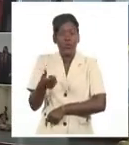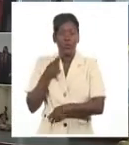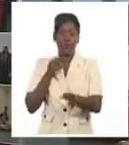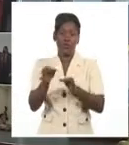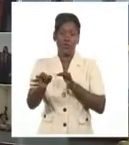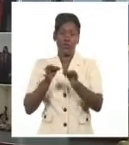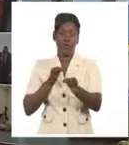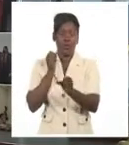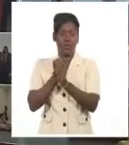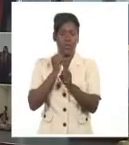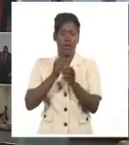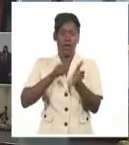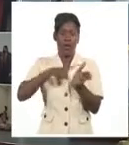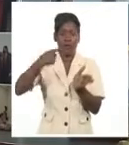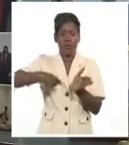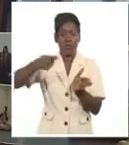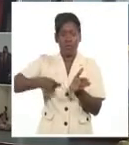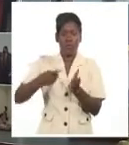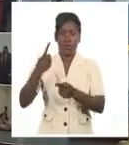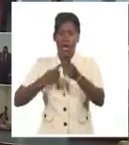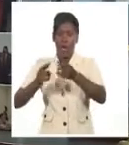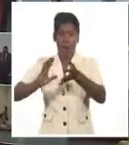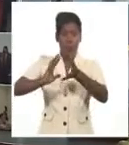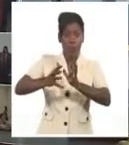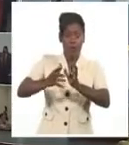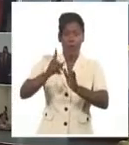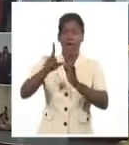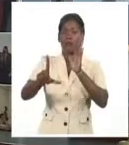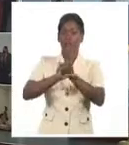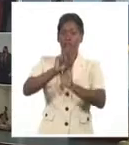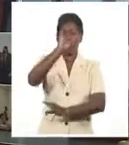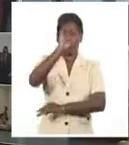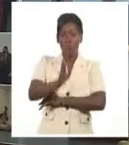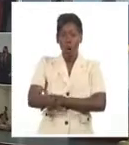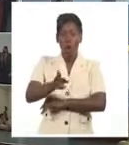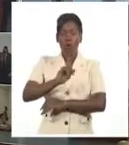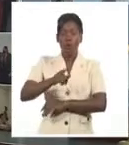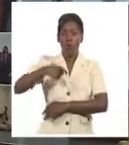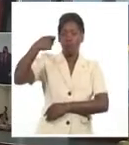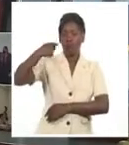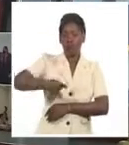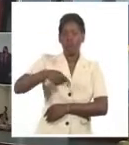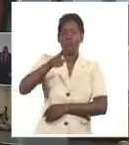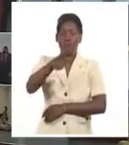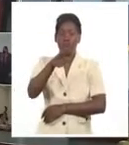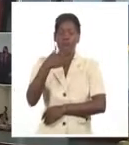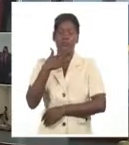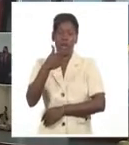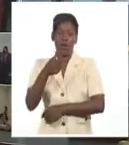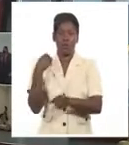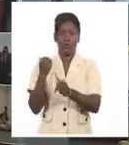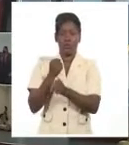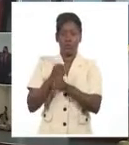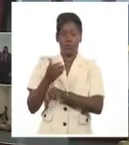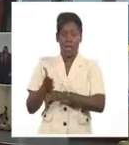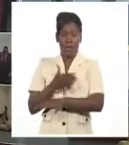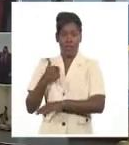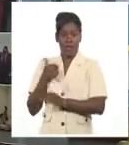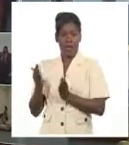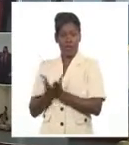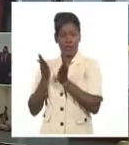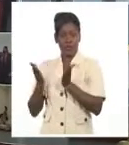uniforme en la impartición de justicia y en este sentido también resaltó el rol que ocupa el consejo de gobierno del tribunal